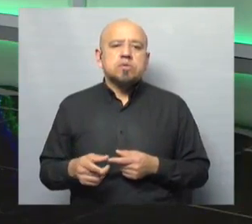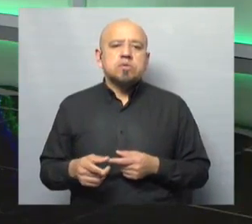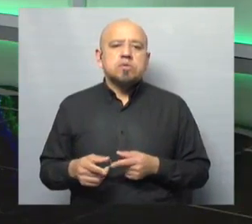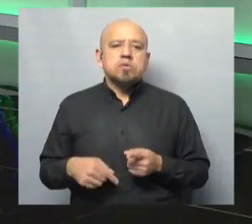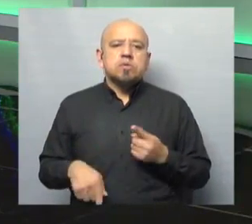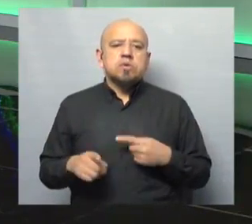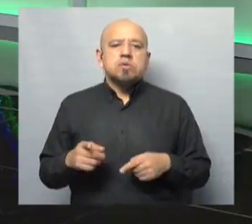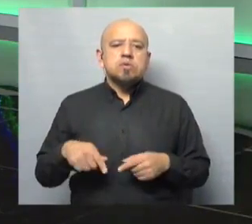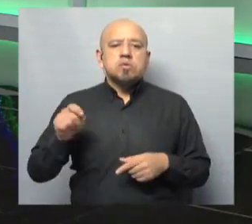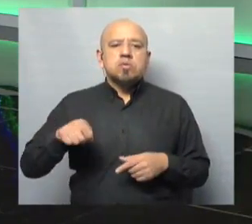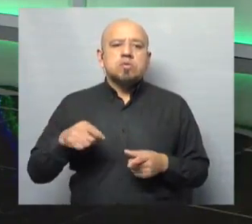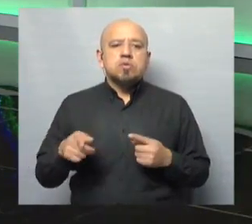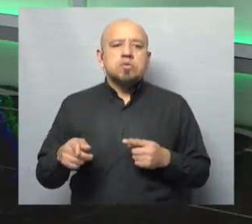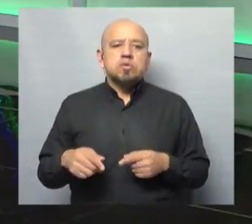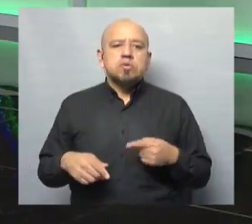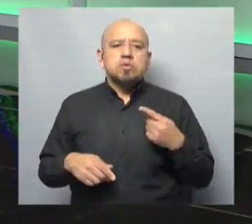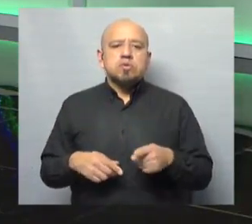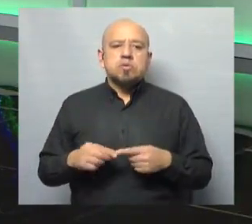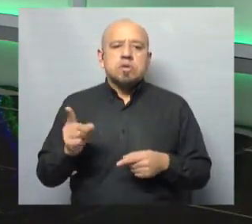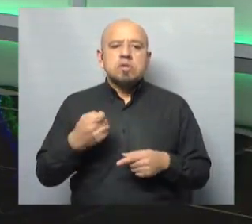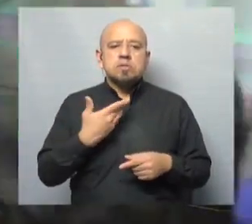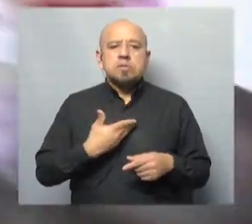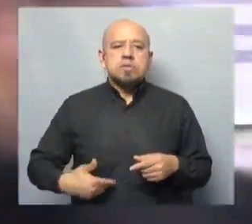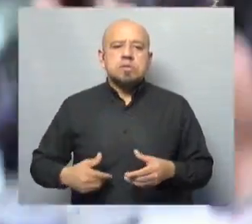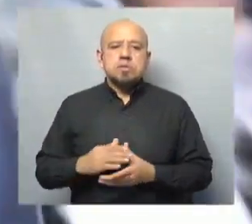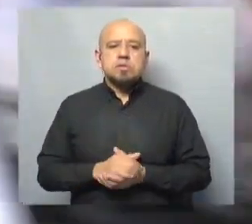y judicial contra la ex presidenta